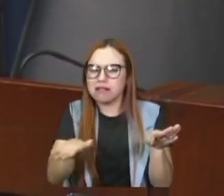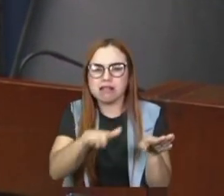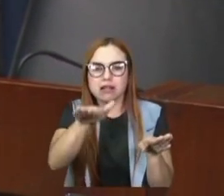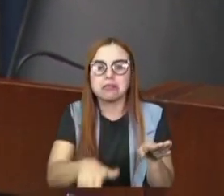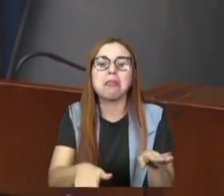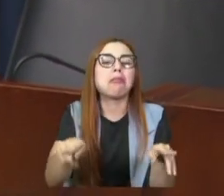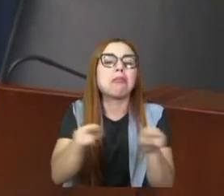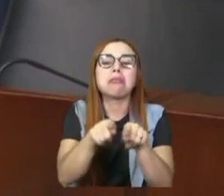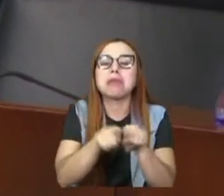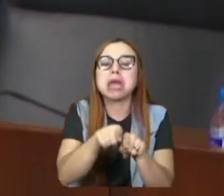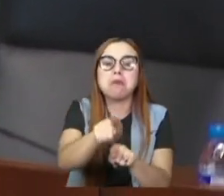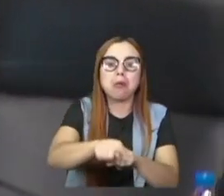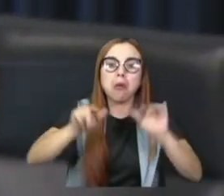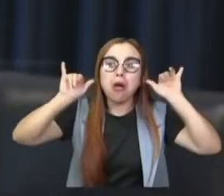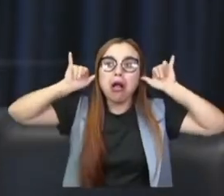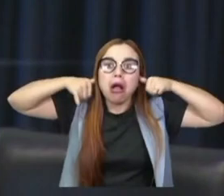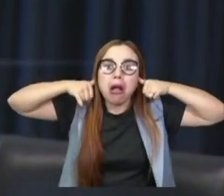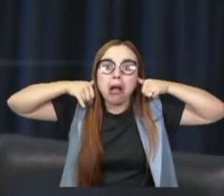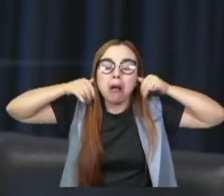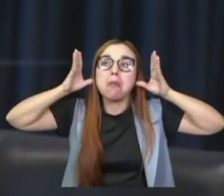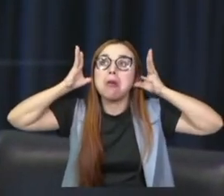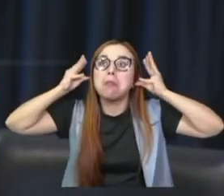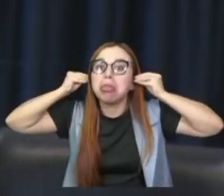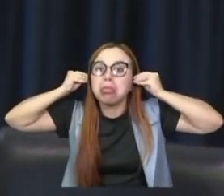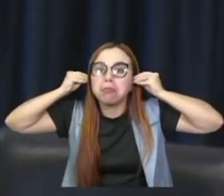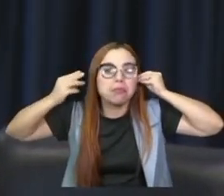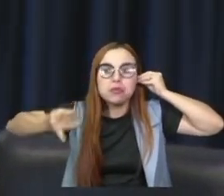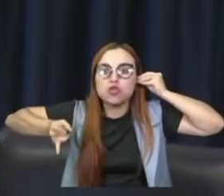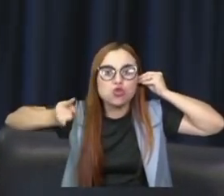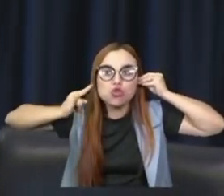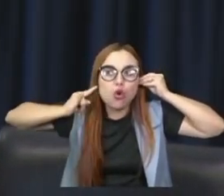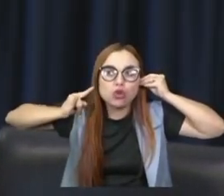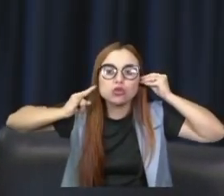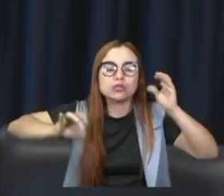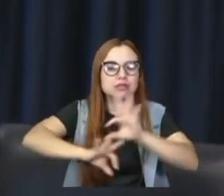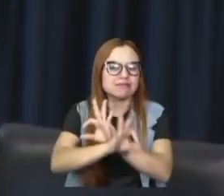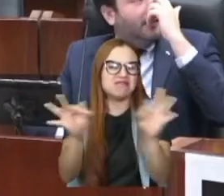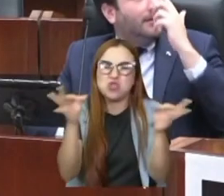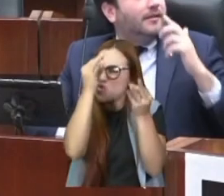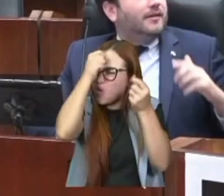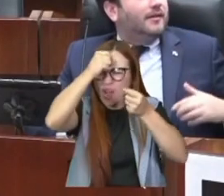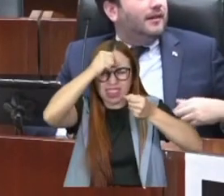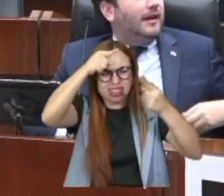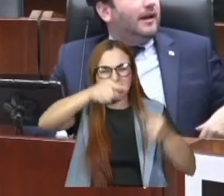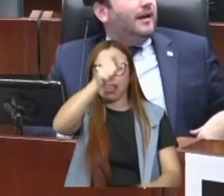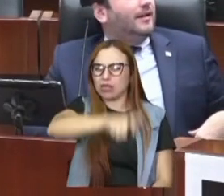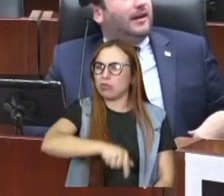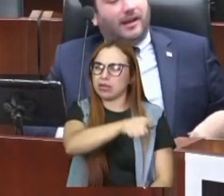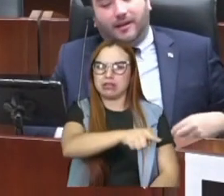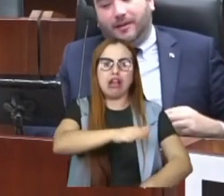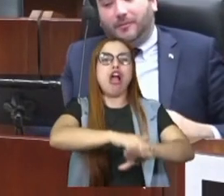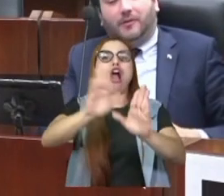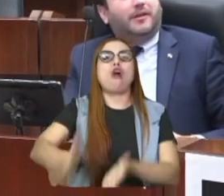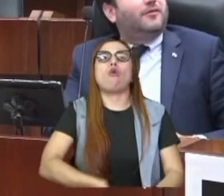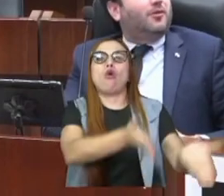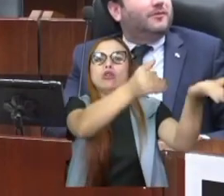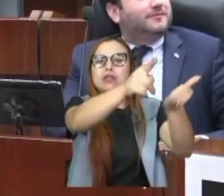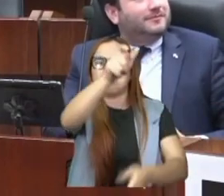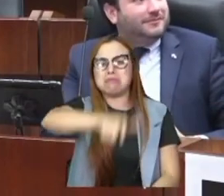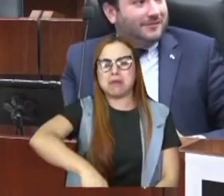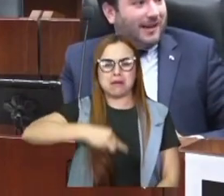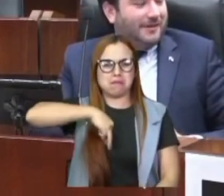tiempo el presidente debió destituirlo. No sé por qué mantiene al inecto de Sabón en ese puesto, en donde todos los caminos están vueltos un